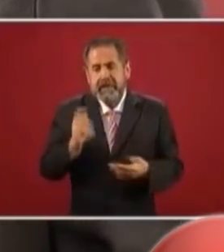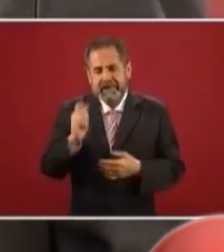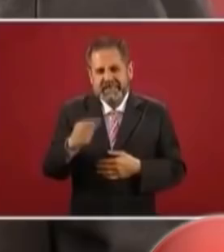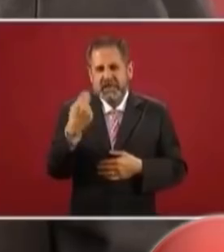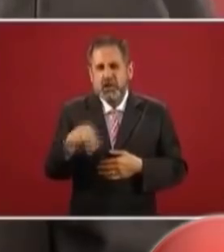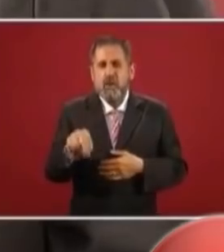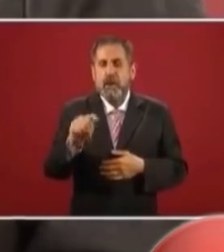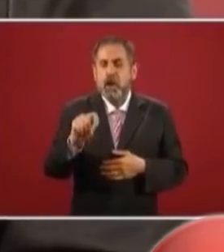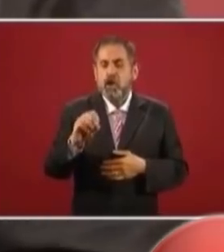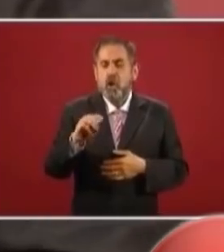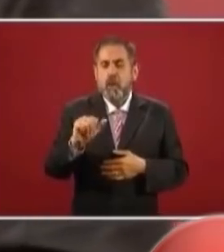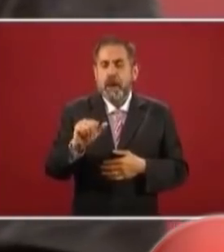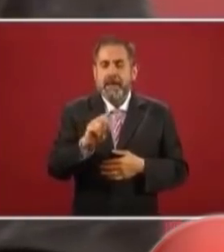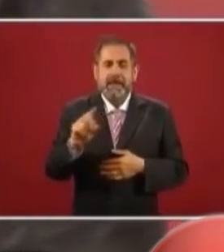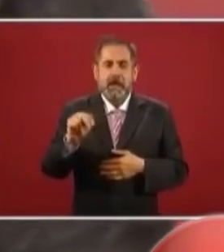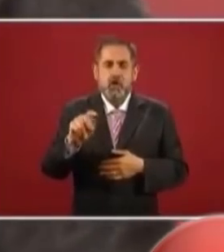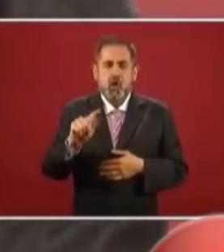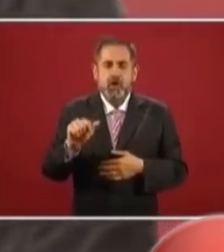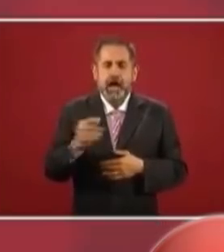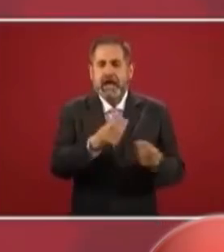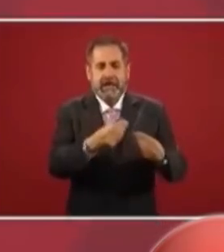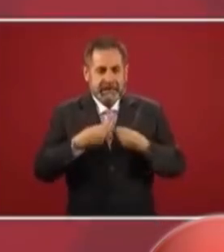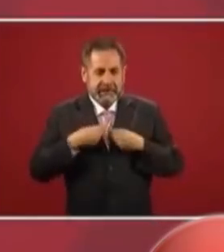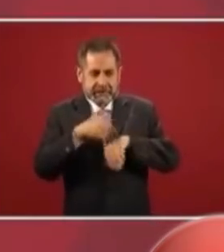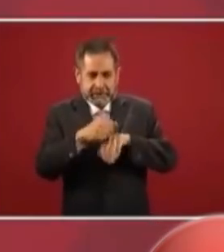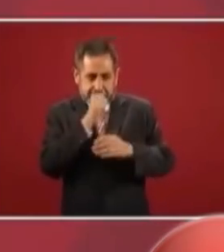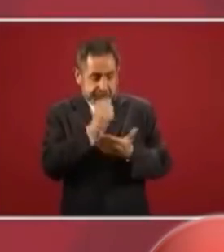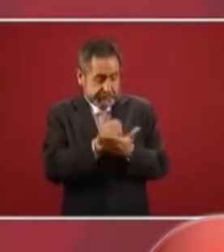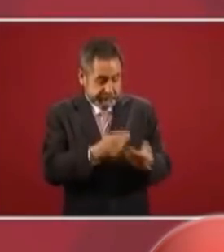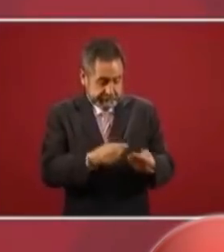nota, pero tenemos que ver